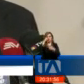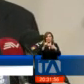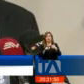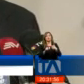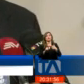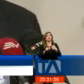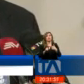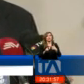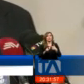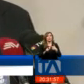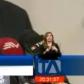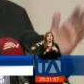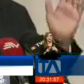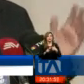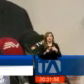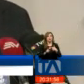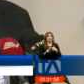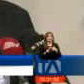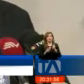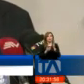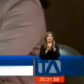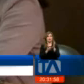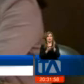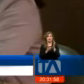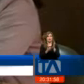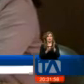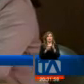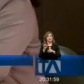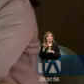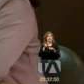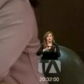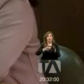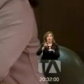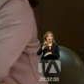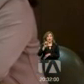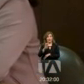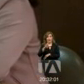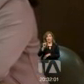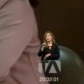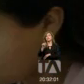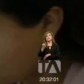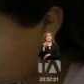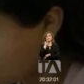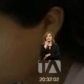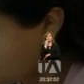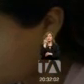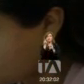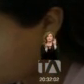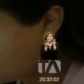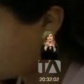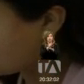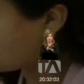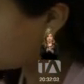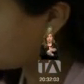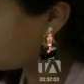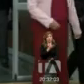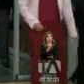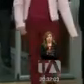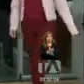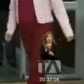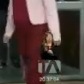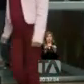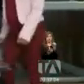Correa Entonces si hay indicativos que nos llevan a una conclusión la abogada en que la visita se dio para ofrecer un